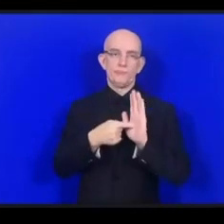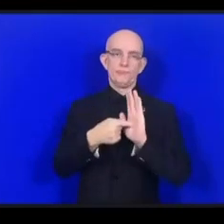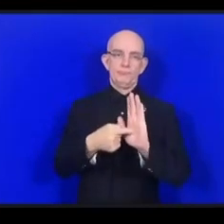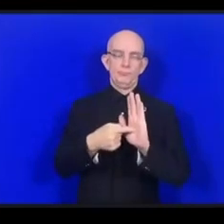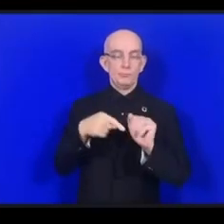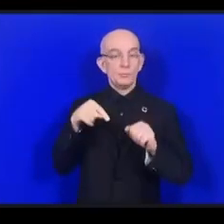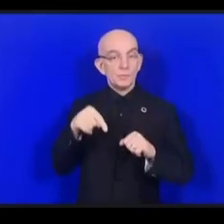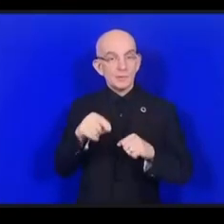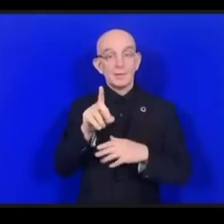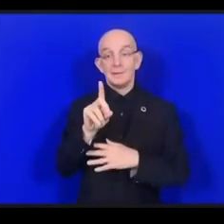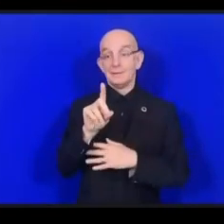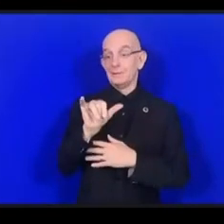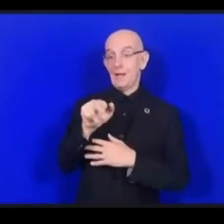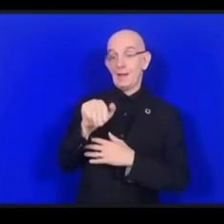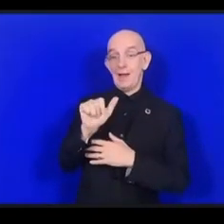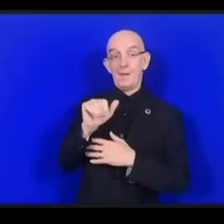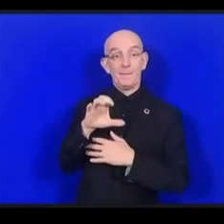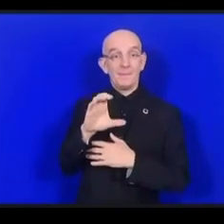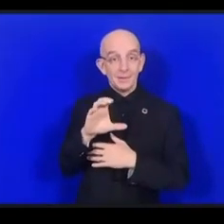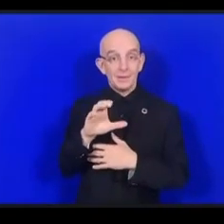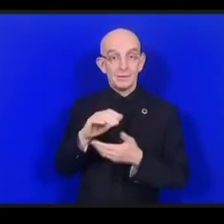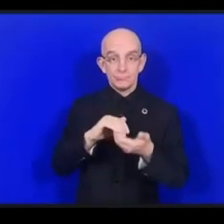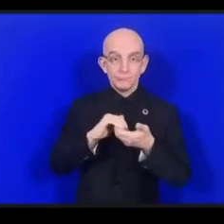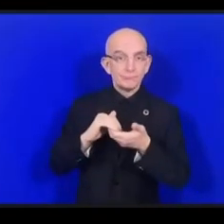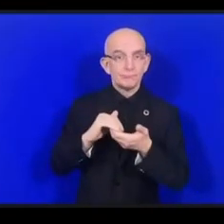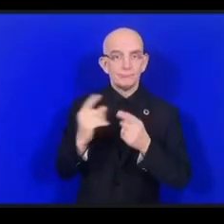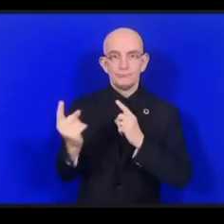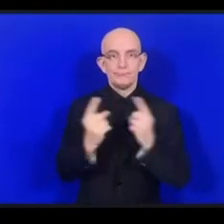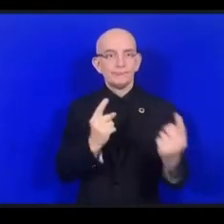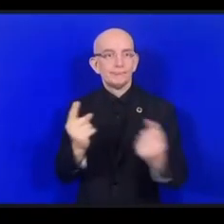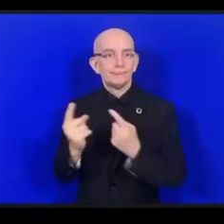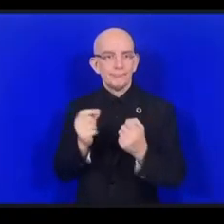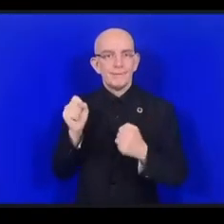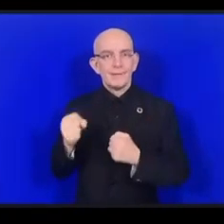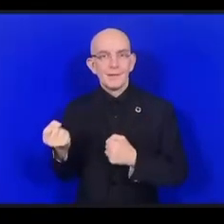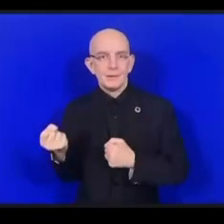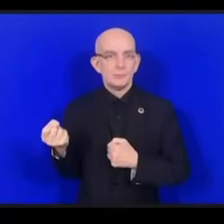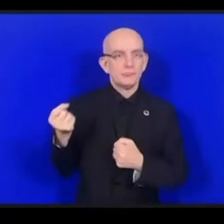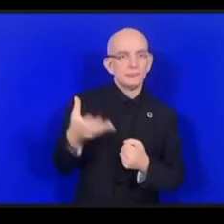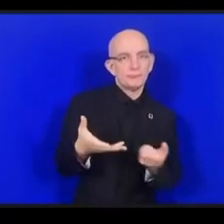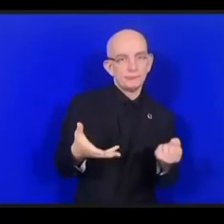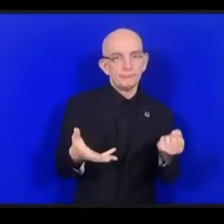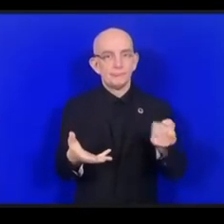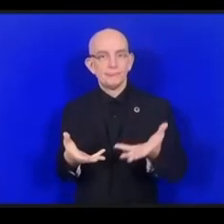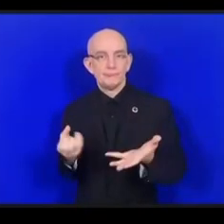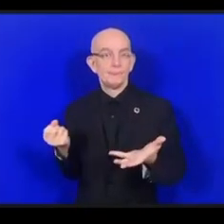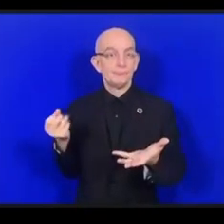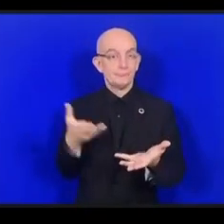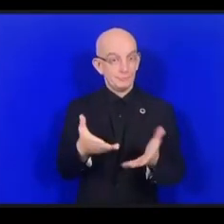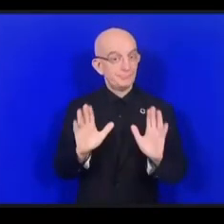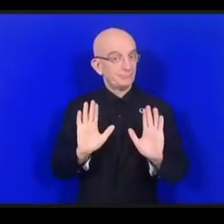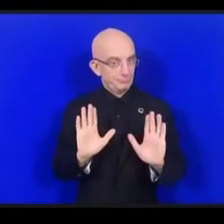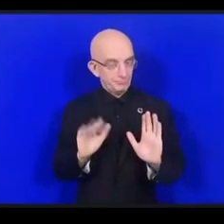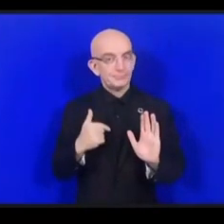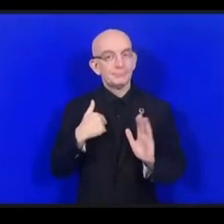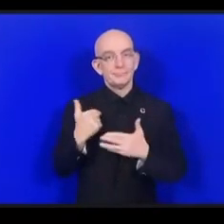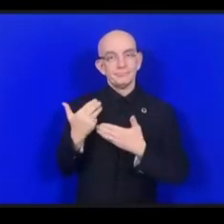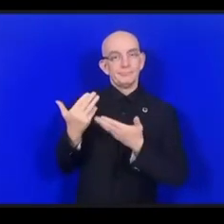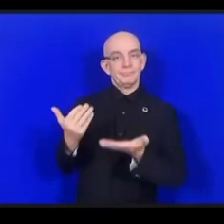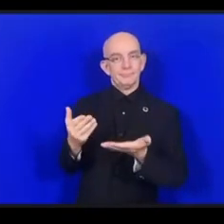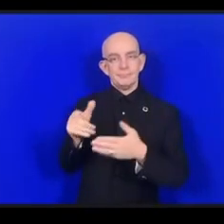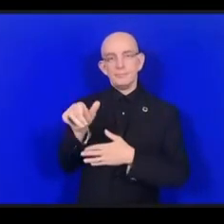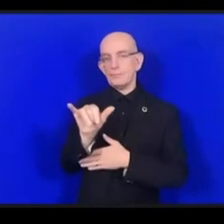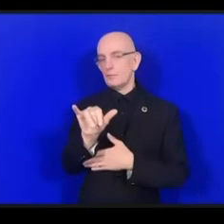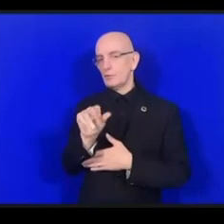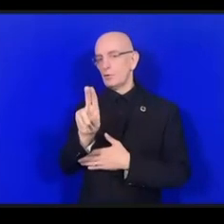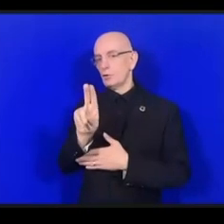principales del igf y sin más le doy la palabra a Yuta que presentará el concepto de la sesión Gracias Marcos